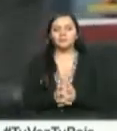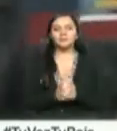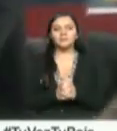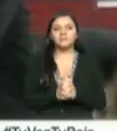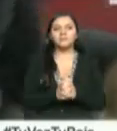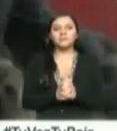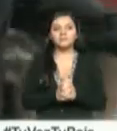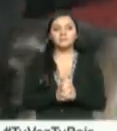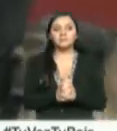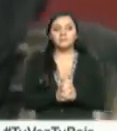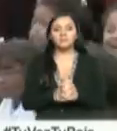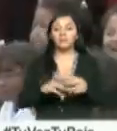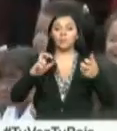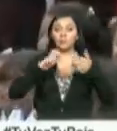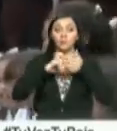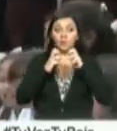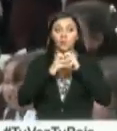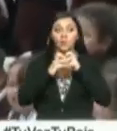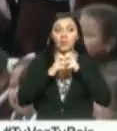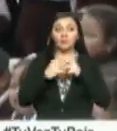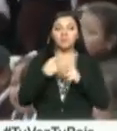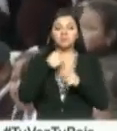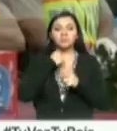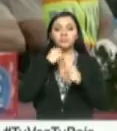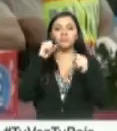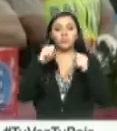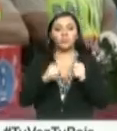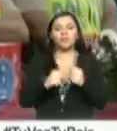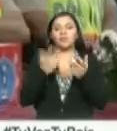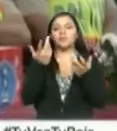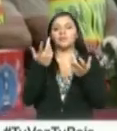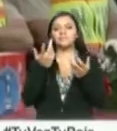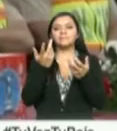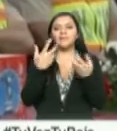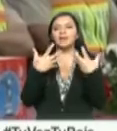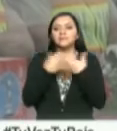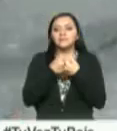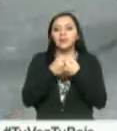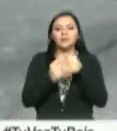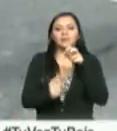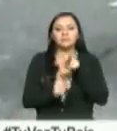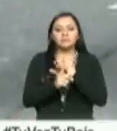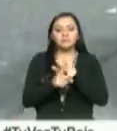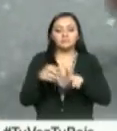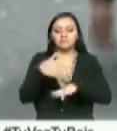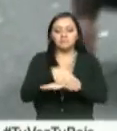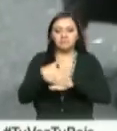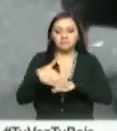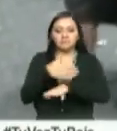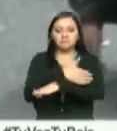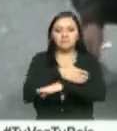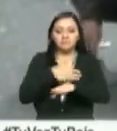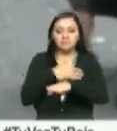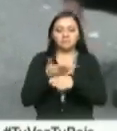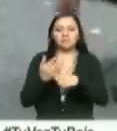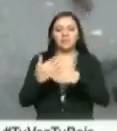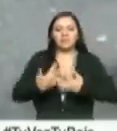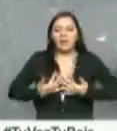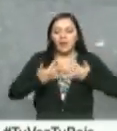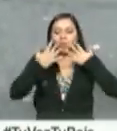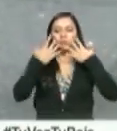los problemas o los inconvenientes que puede tener con ellos. No olvidemos que la pirotecnia es pólvora y pueden acarrear